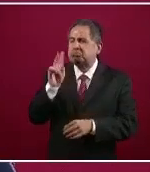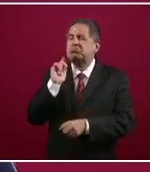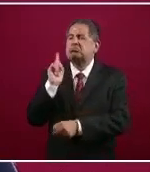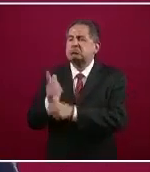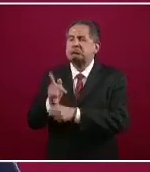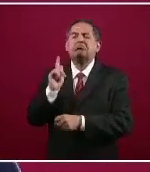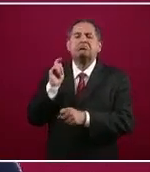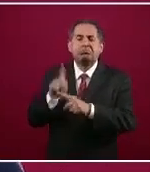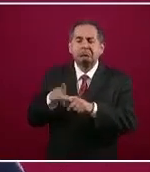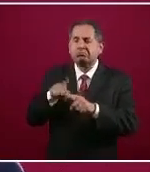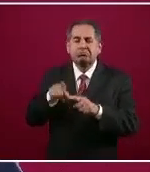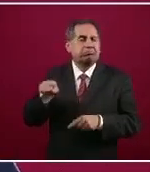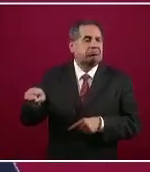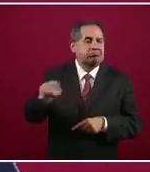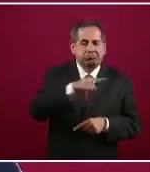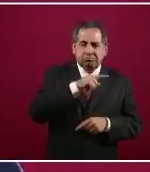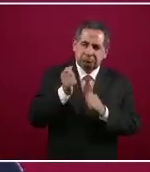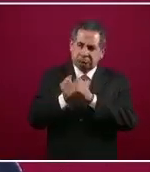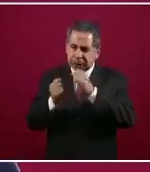¿Quién es quién